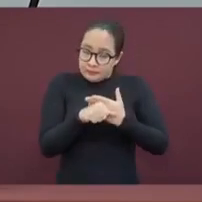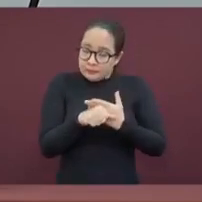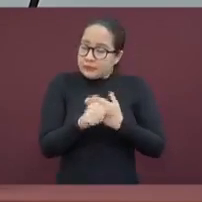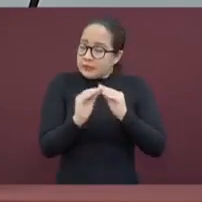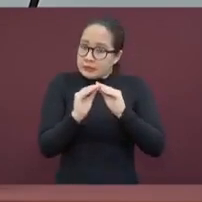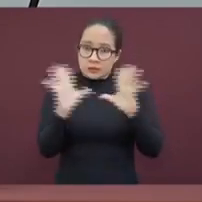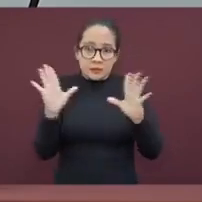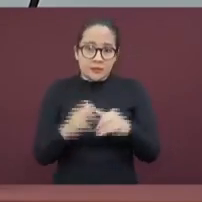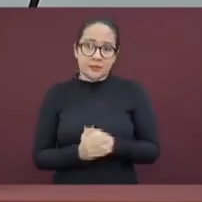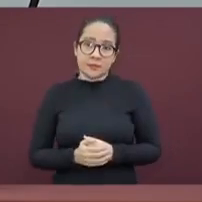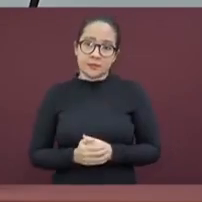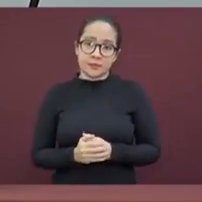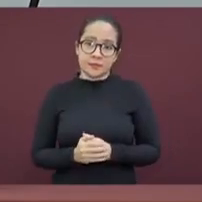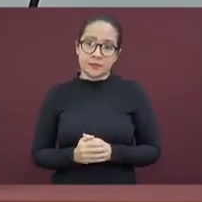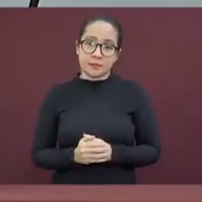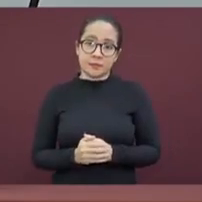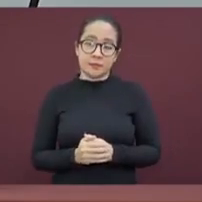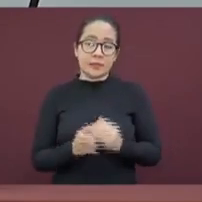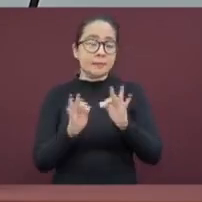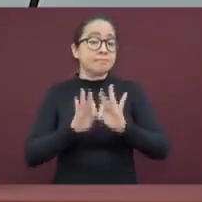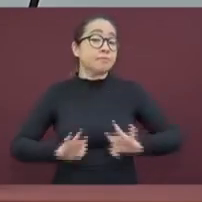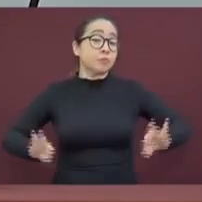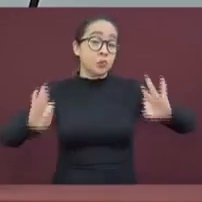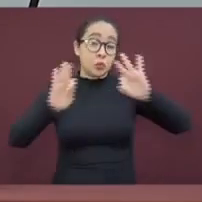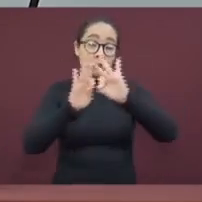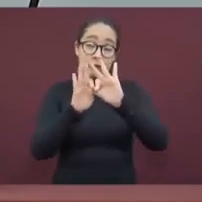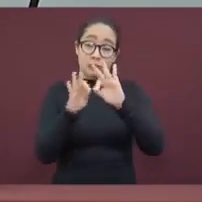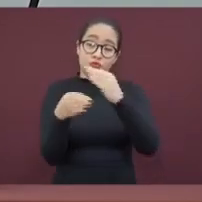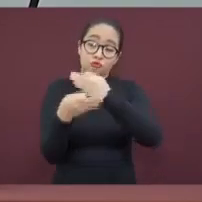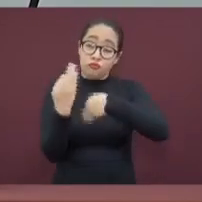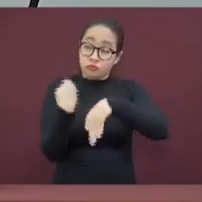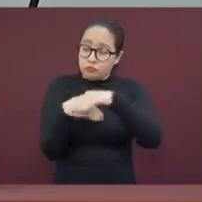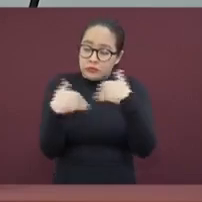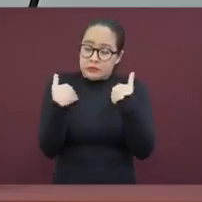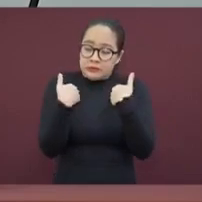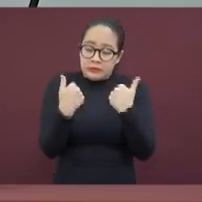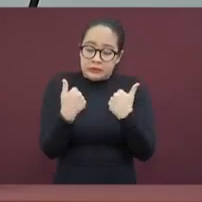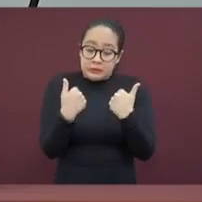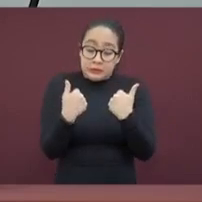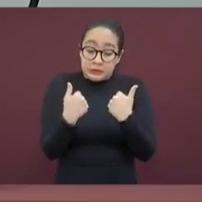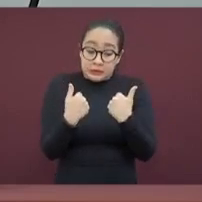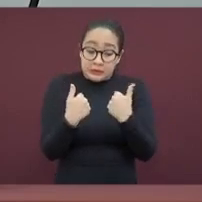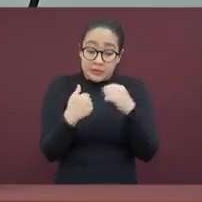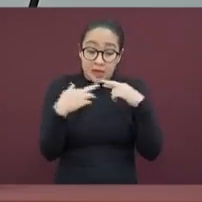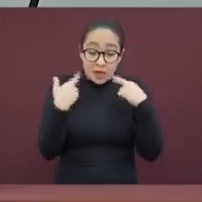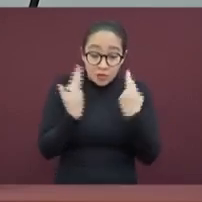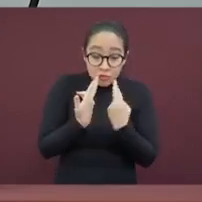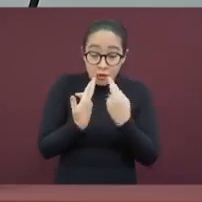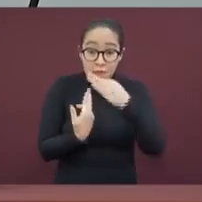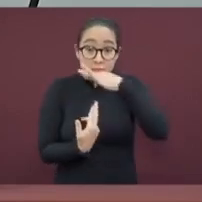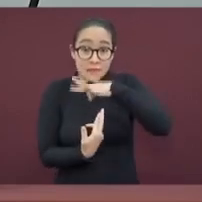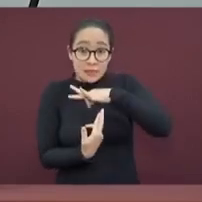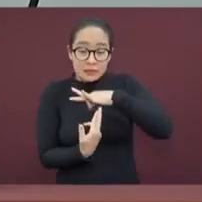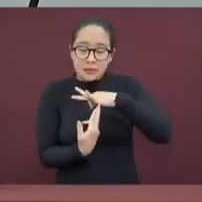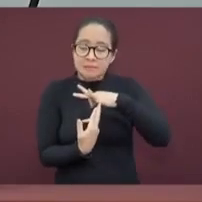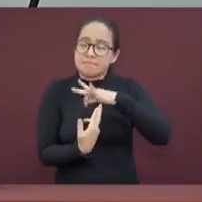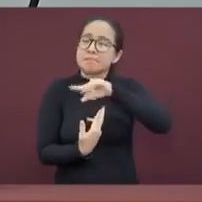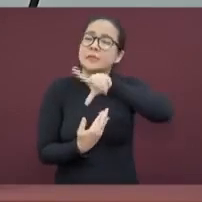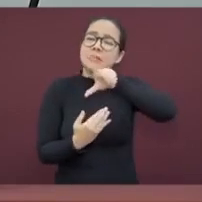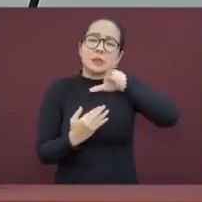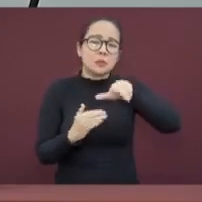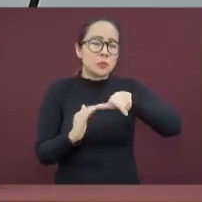importantísimo en entender que eso tiene que esperar no se puede hacer